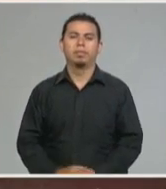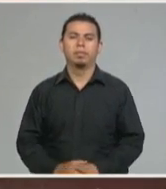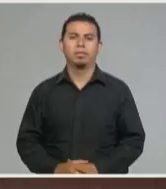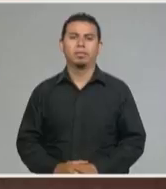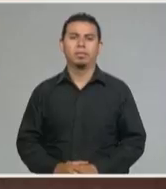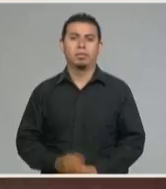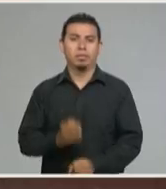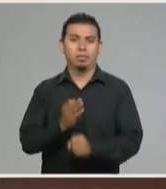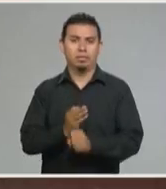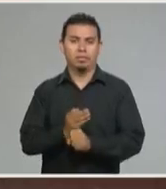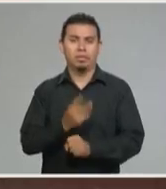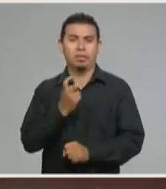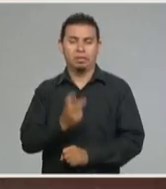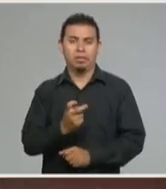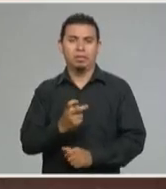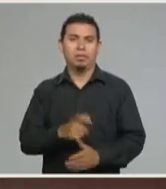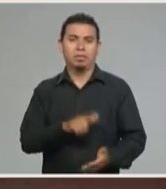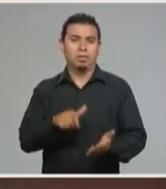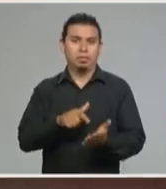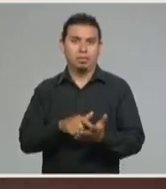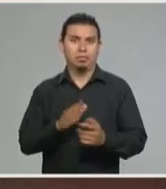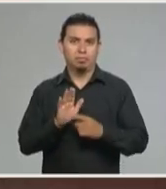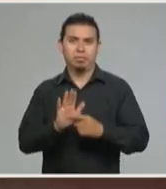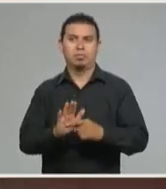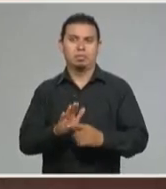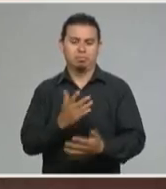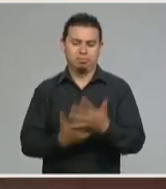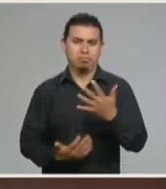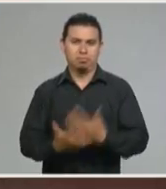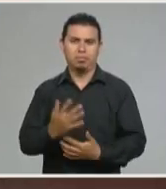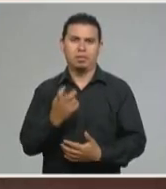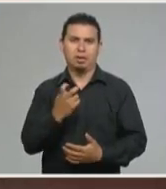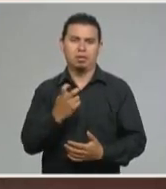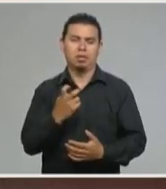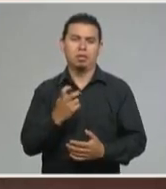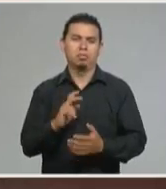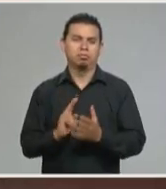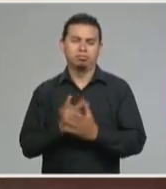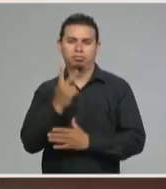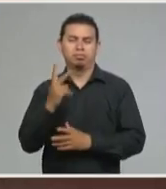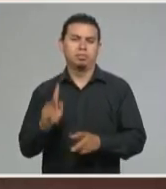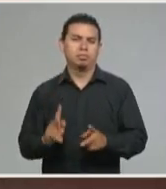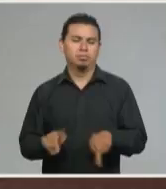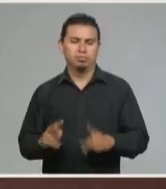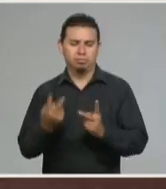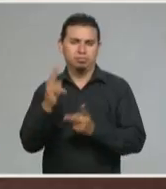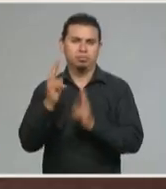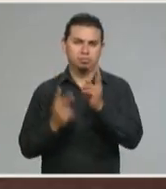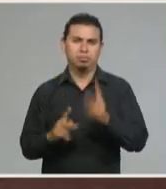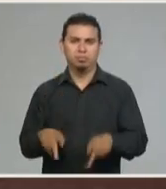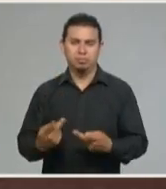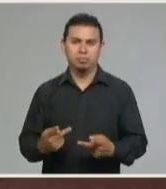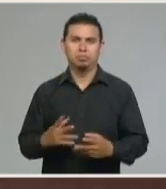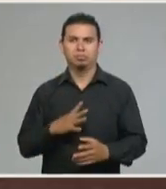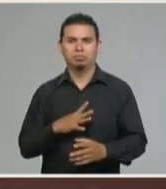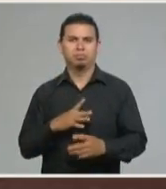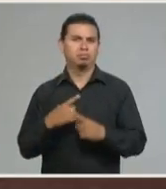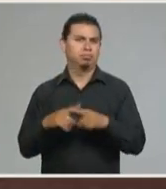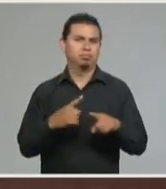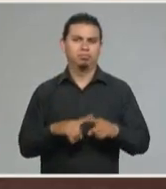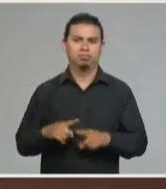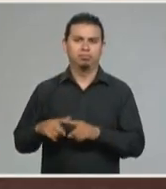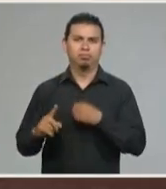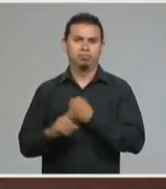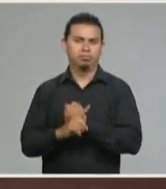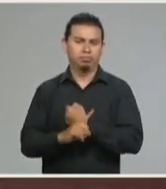Esto es lo que sucedió y lo que dieron a conocer los introductores de legumbres, que aseguran son productores del estado de